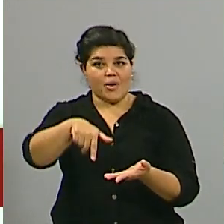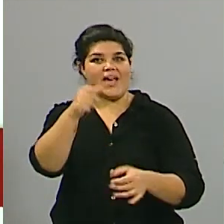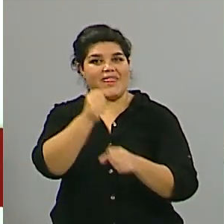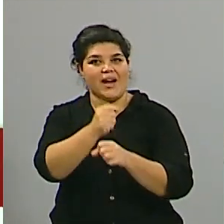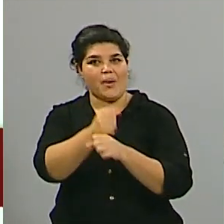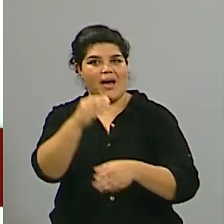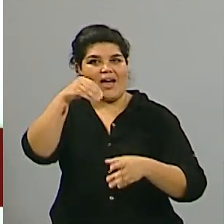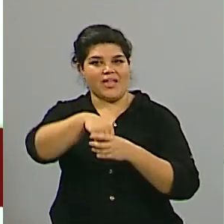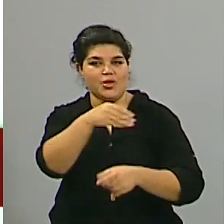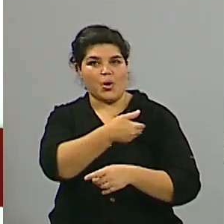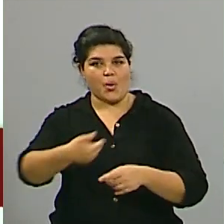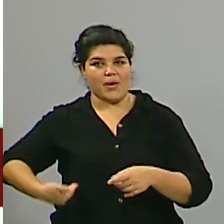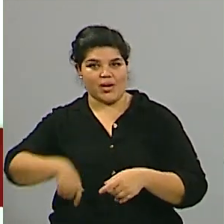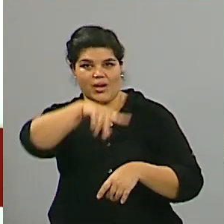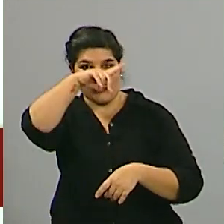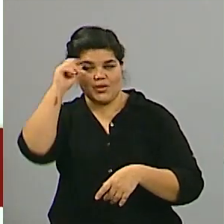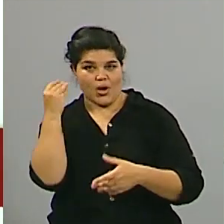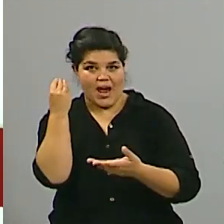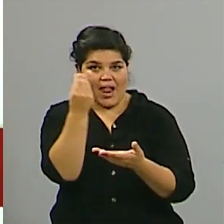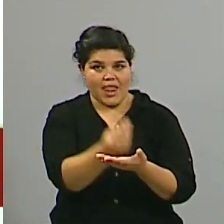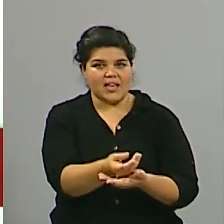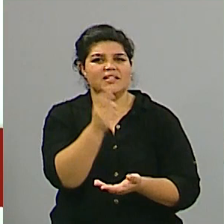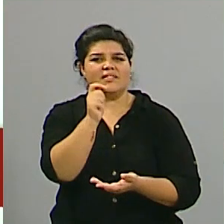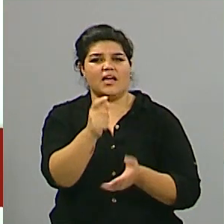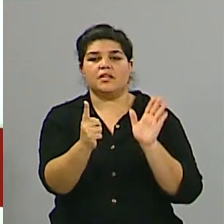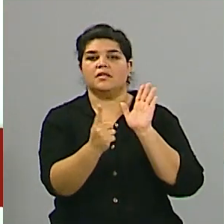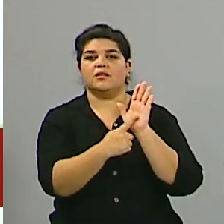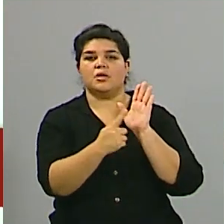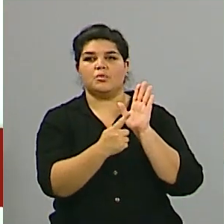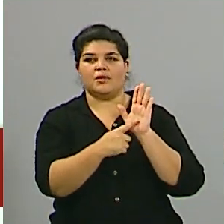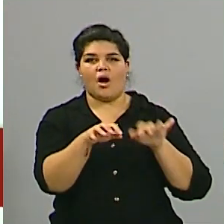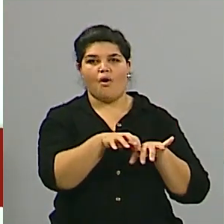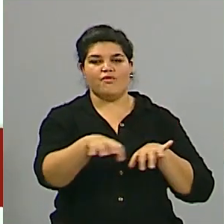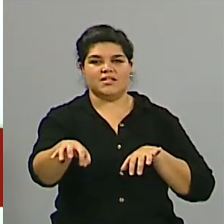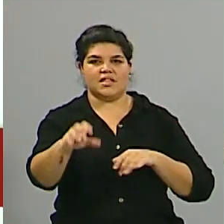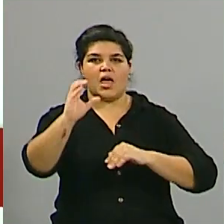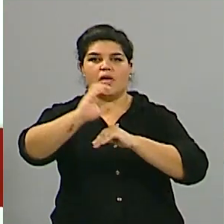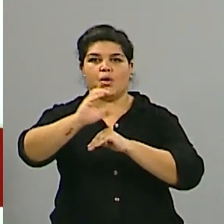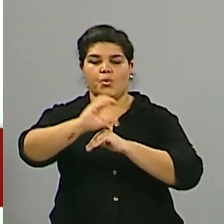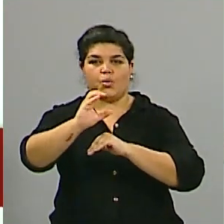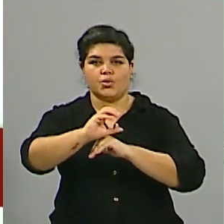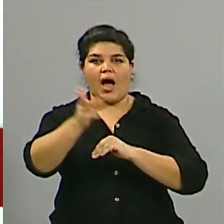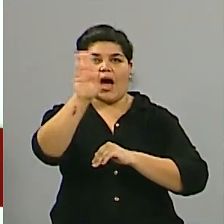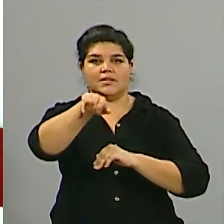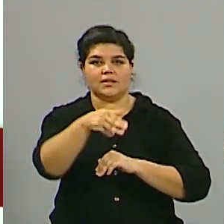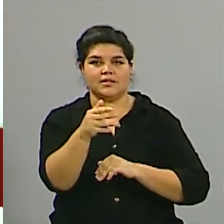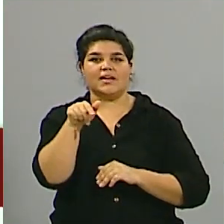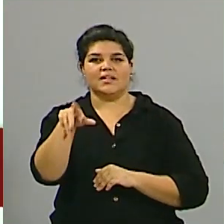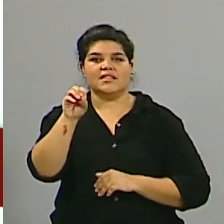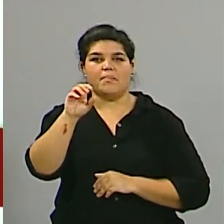del Gobierno Nacional. Estamos hablando del titular de la Oficina Regional Cuyo de ANSES, Carlos Gallo, que